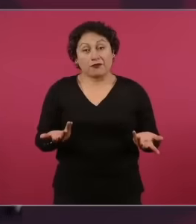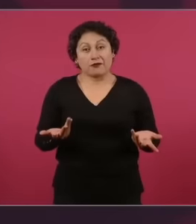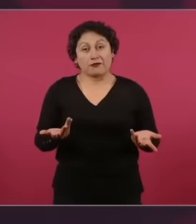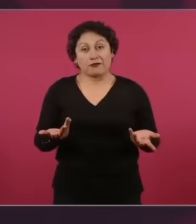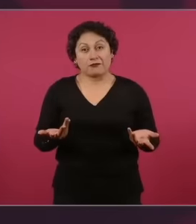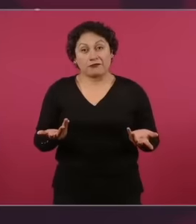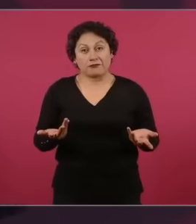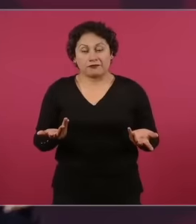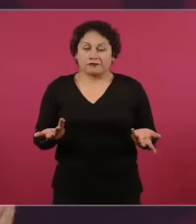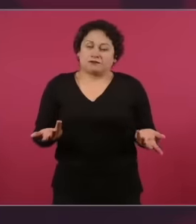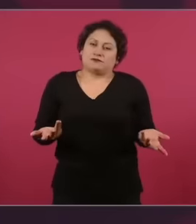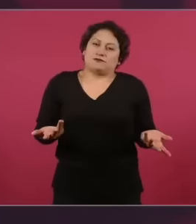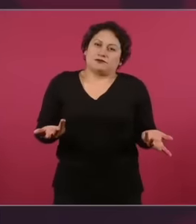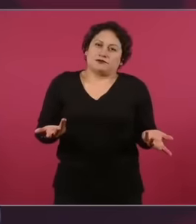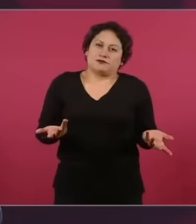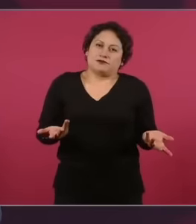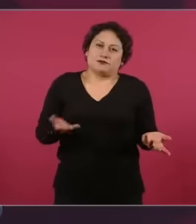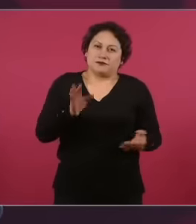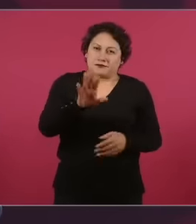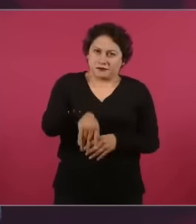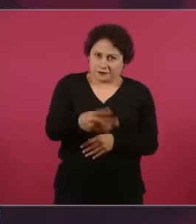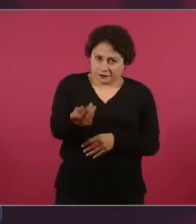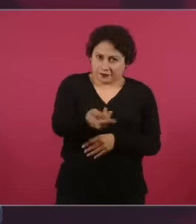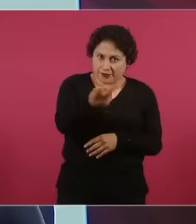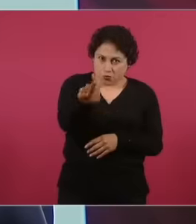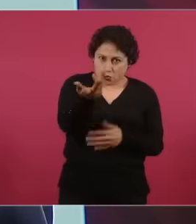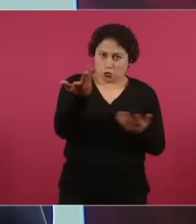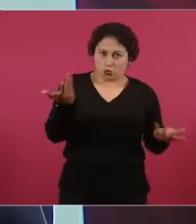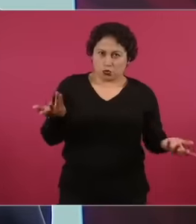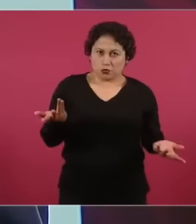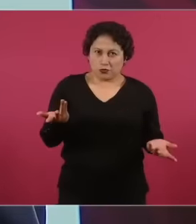que en este sexenio, con todo respeto,